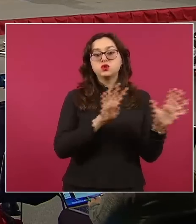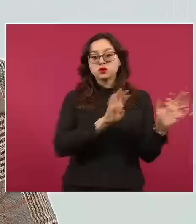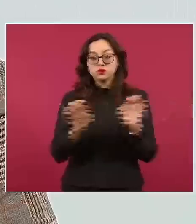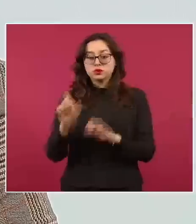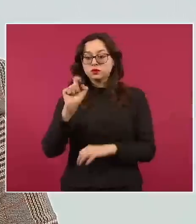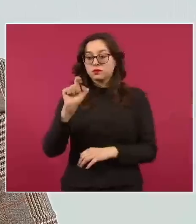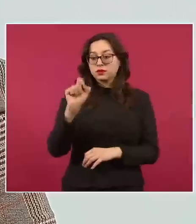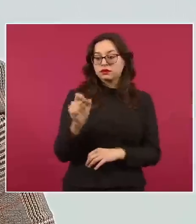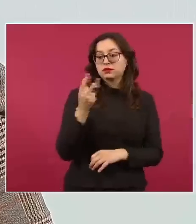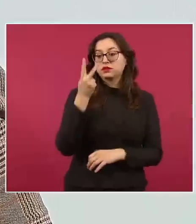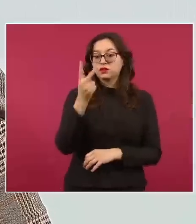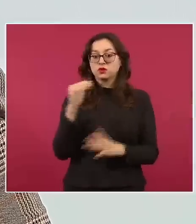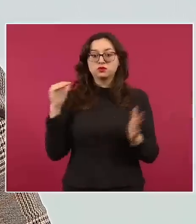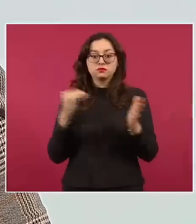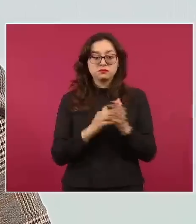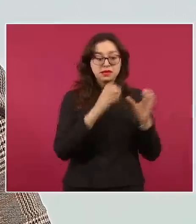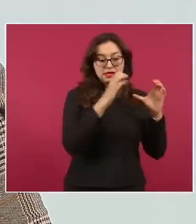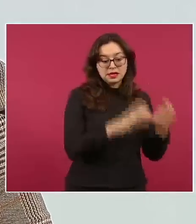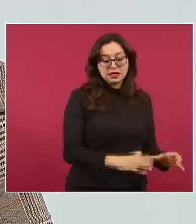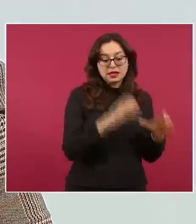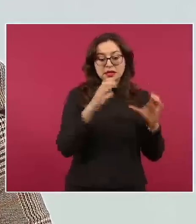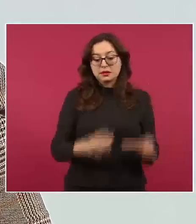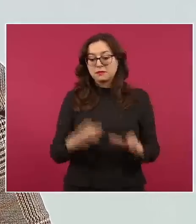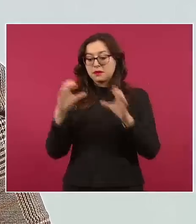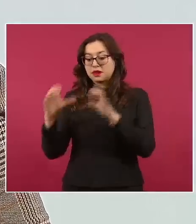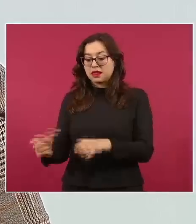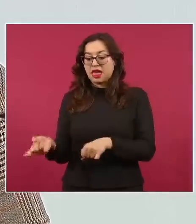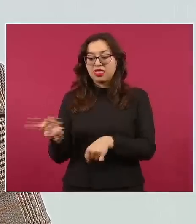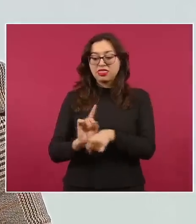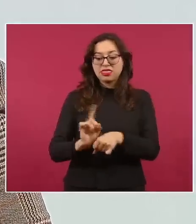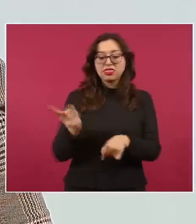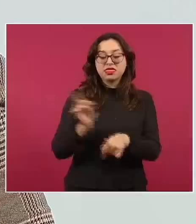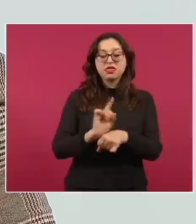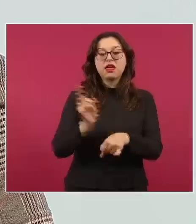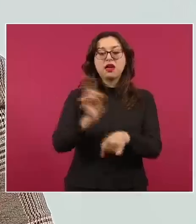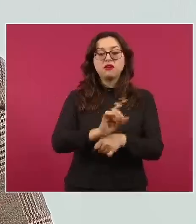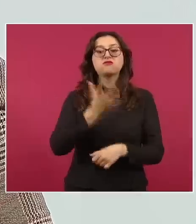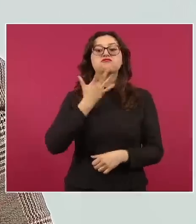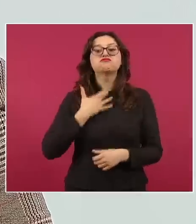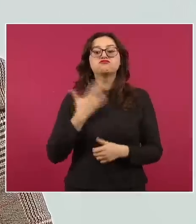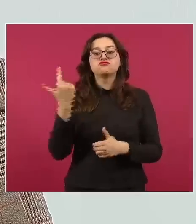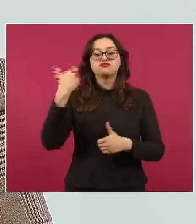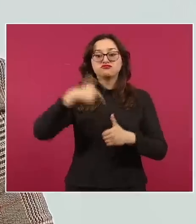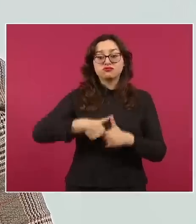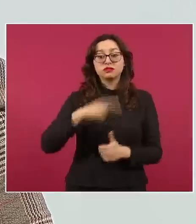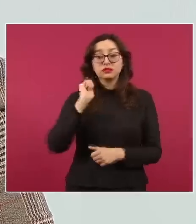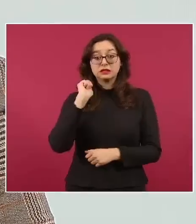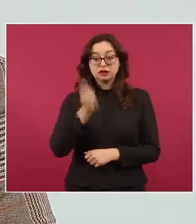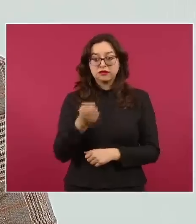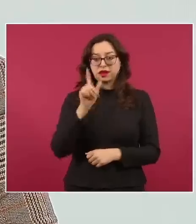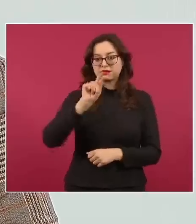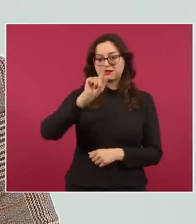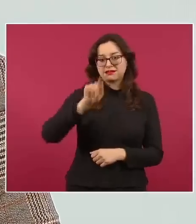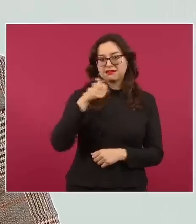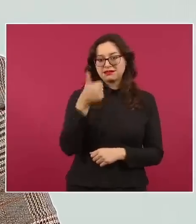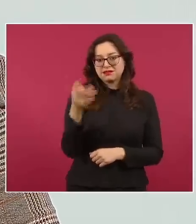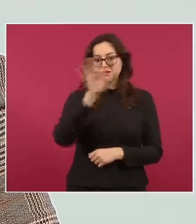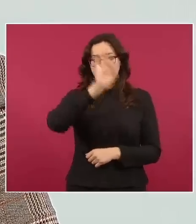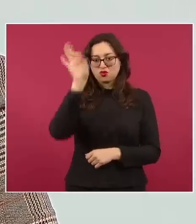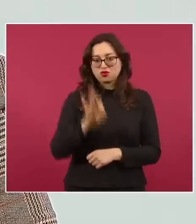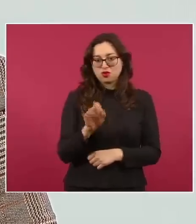por día, equivalente a un 76%. El compromiso es procesar este